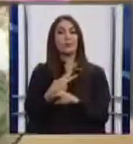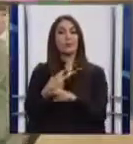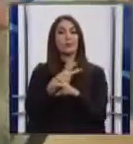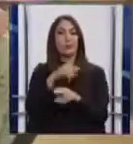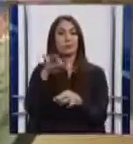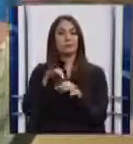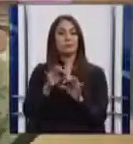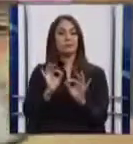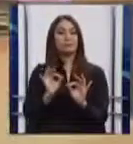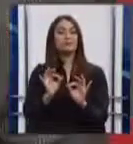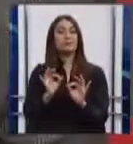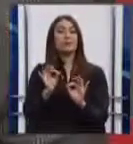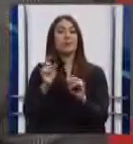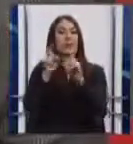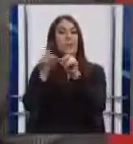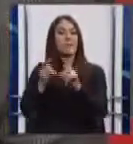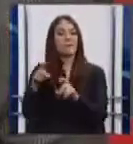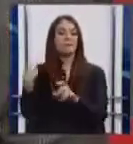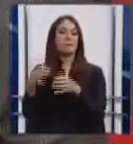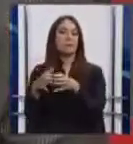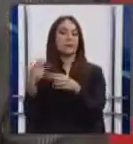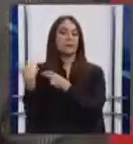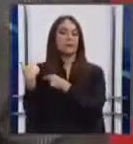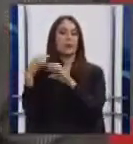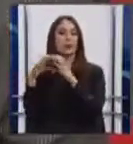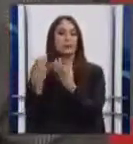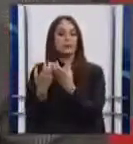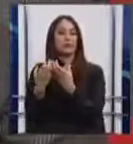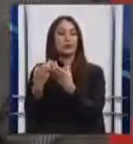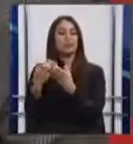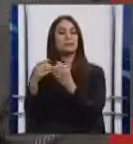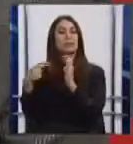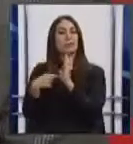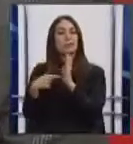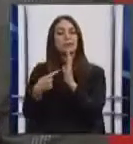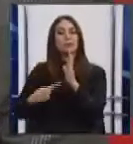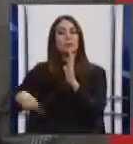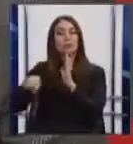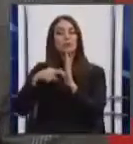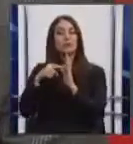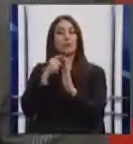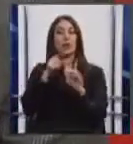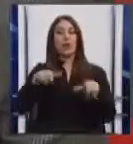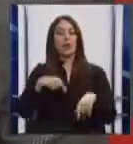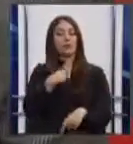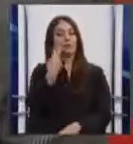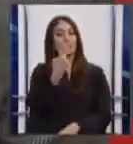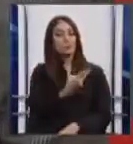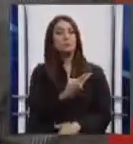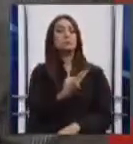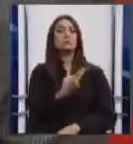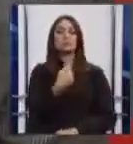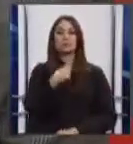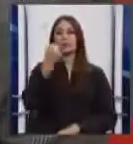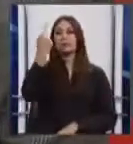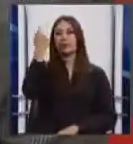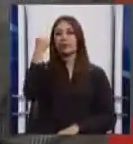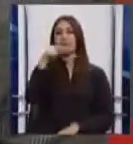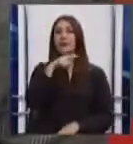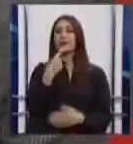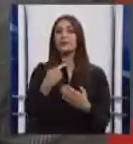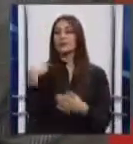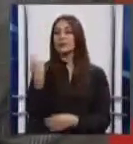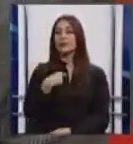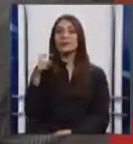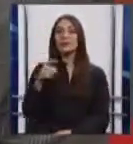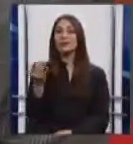Consultivo Empresarial y el Comité Consultivo Tributario, que lo ha anunciado el candidato Lenín Moreno, entendamos que lo que necesitamos